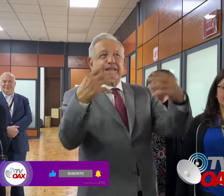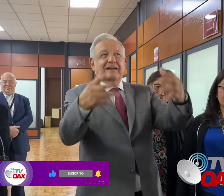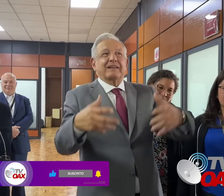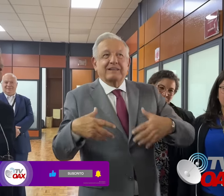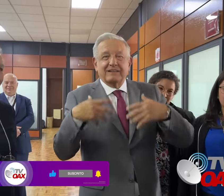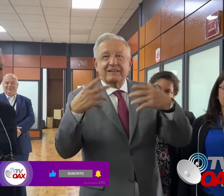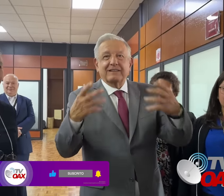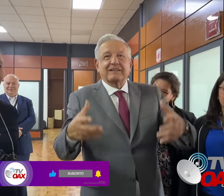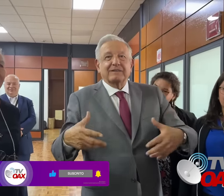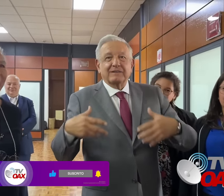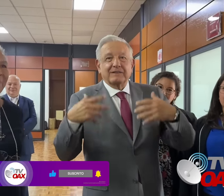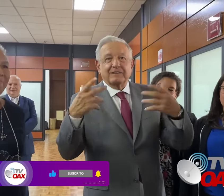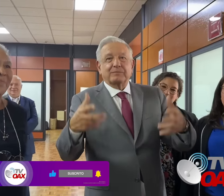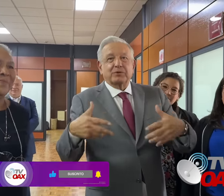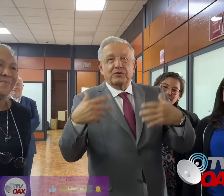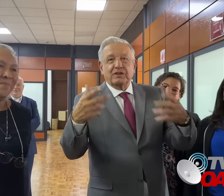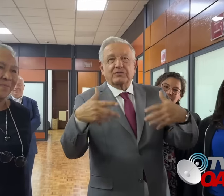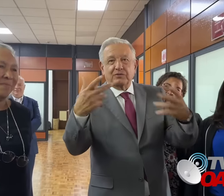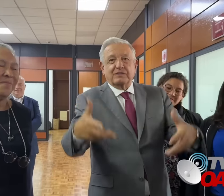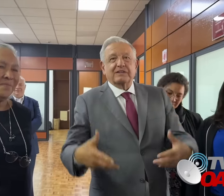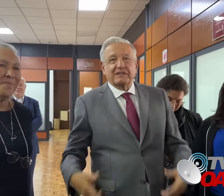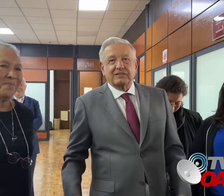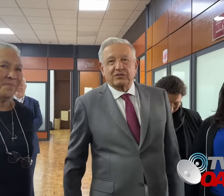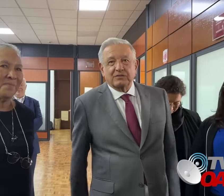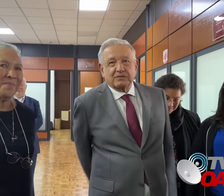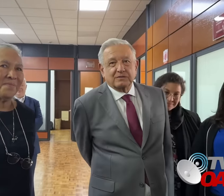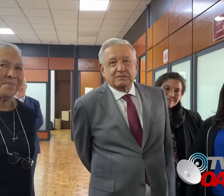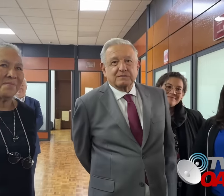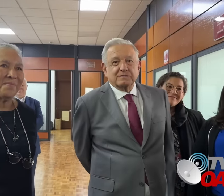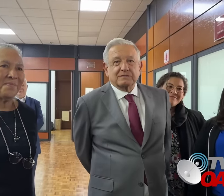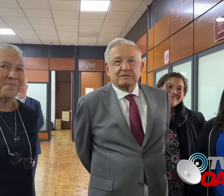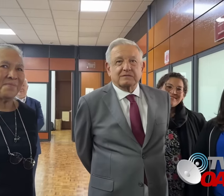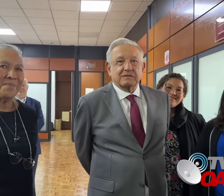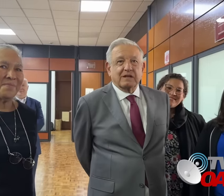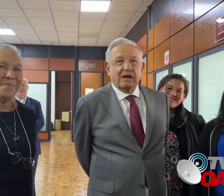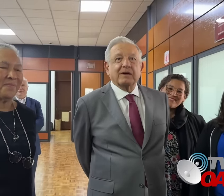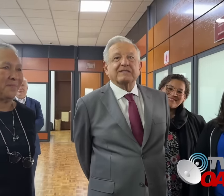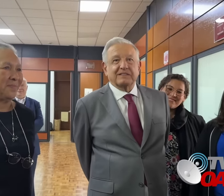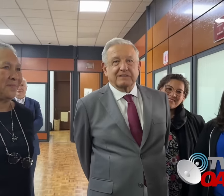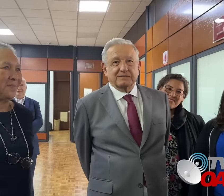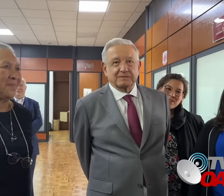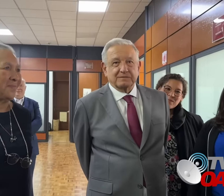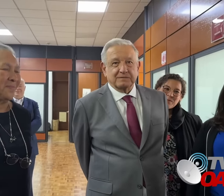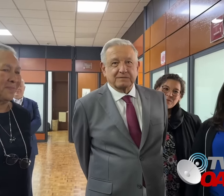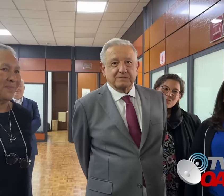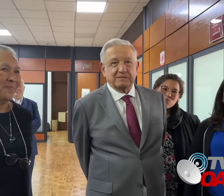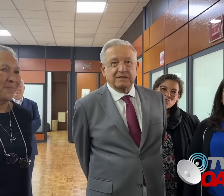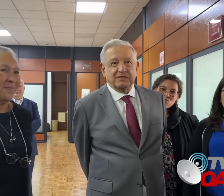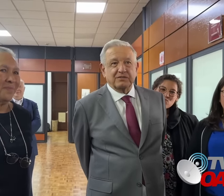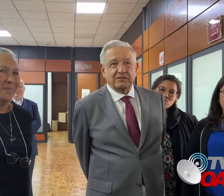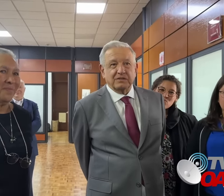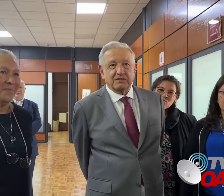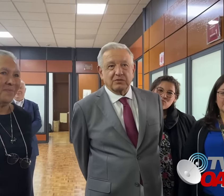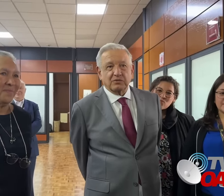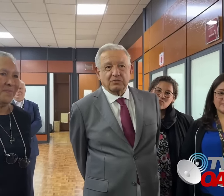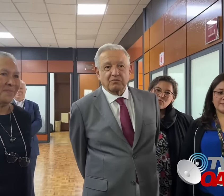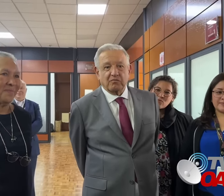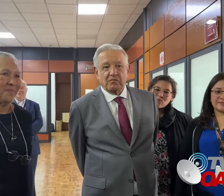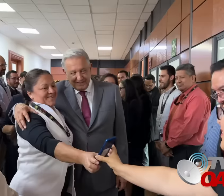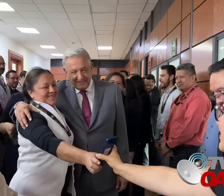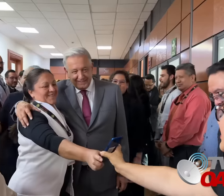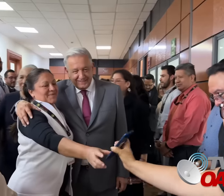Pero que el proyecto de nación avance en beneficio de